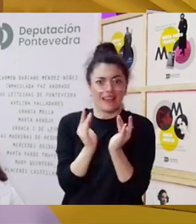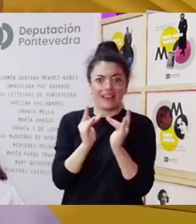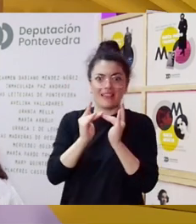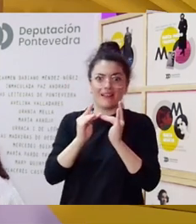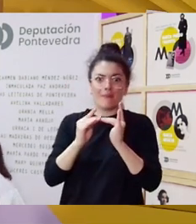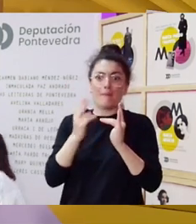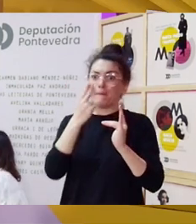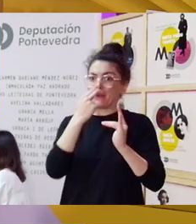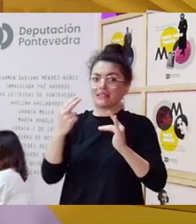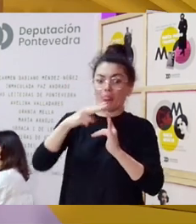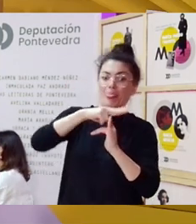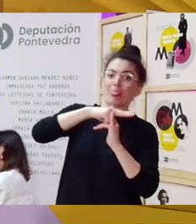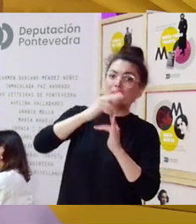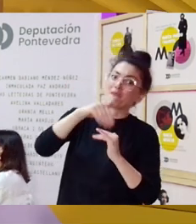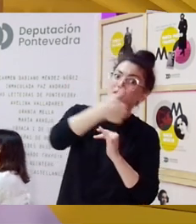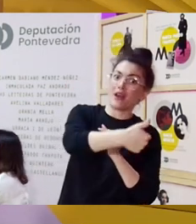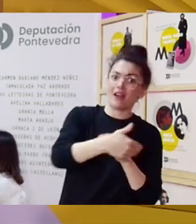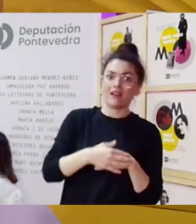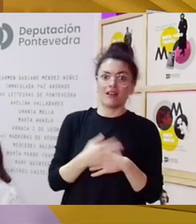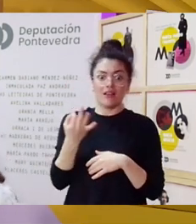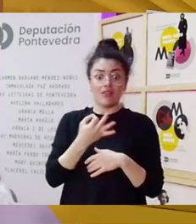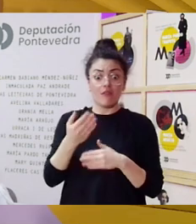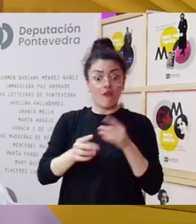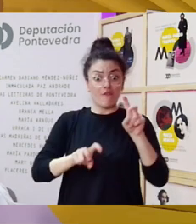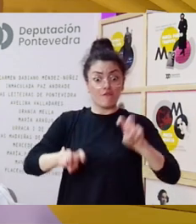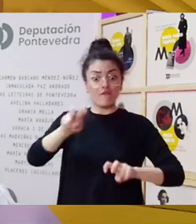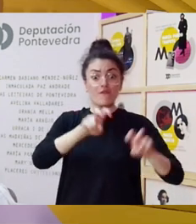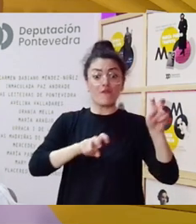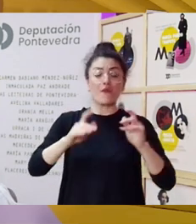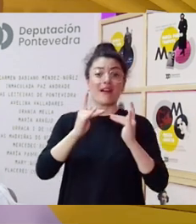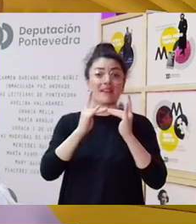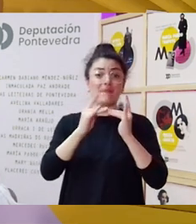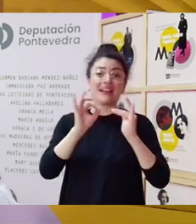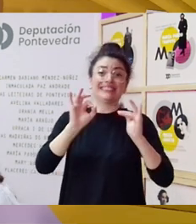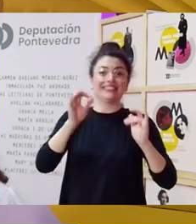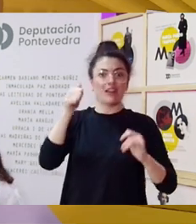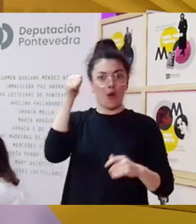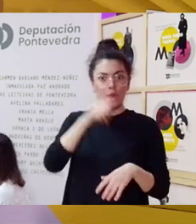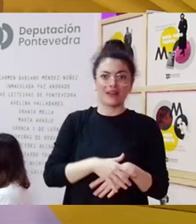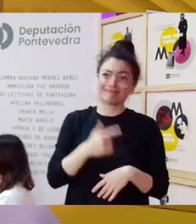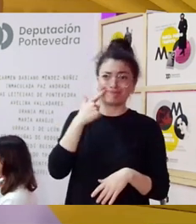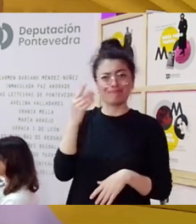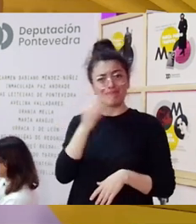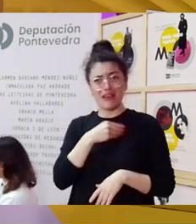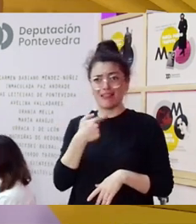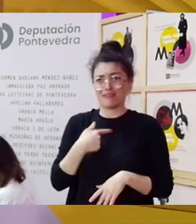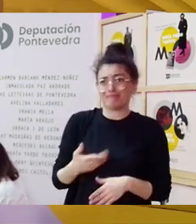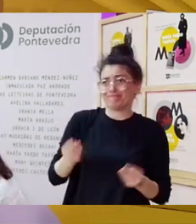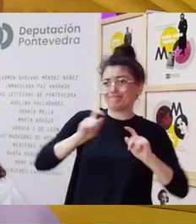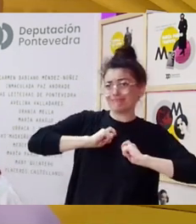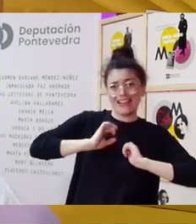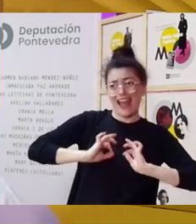cama da zona dos homes. Que pena non haber heredado esa faceta, me cachis.